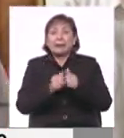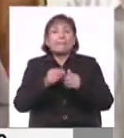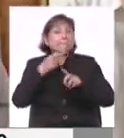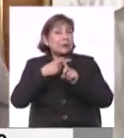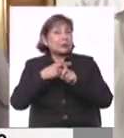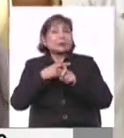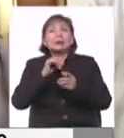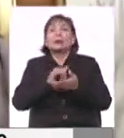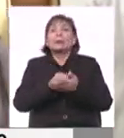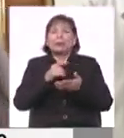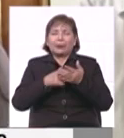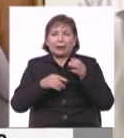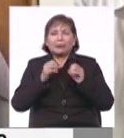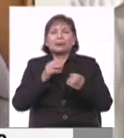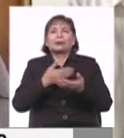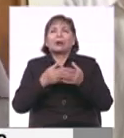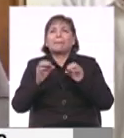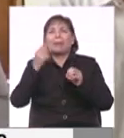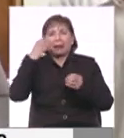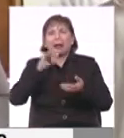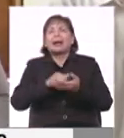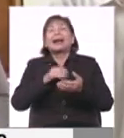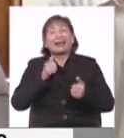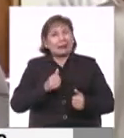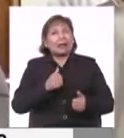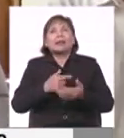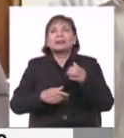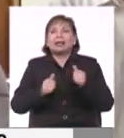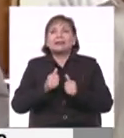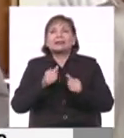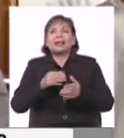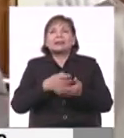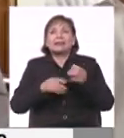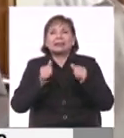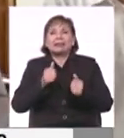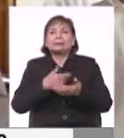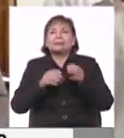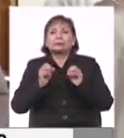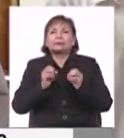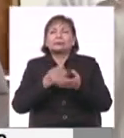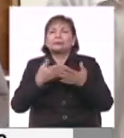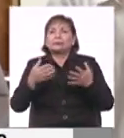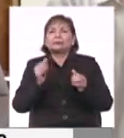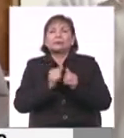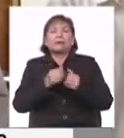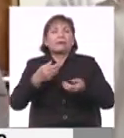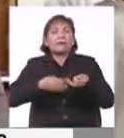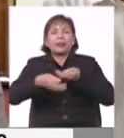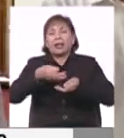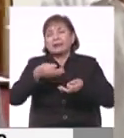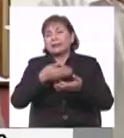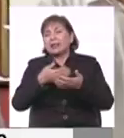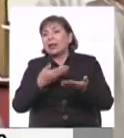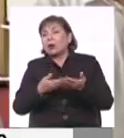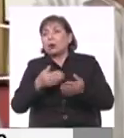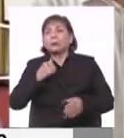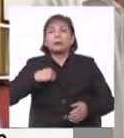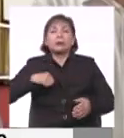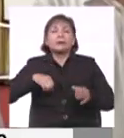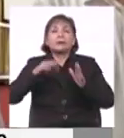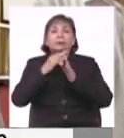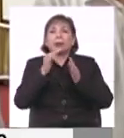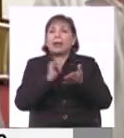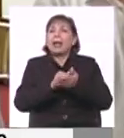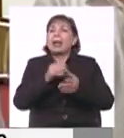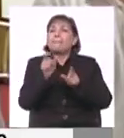positivos y por eso es que hemos insistido para que vengan a Madre de Dios, ¿no? Porque así como financian a los municipios,